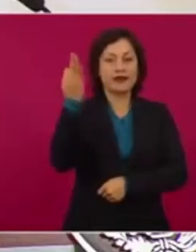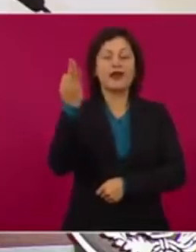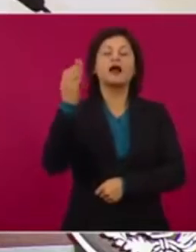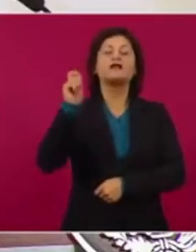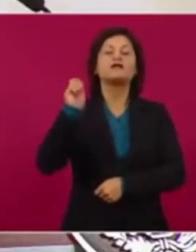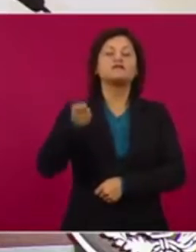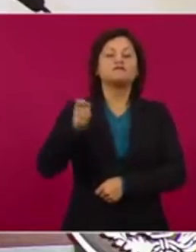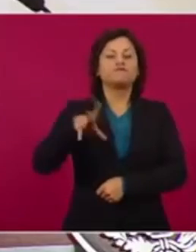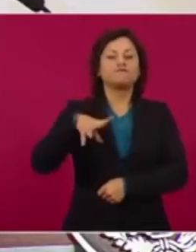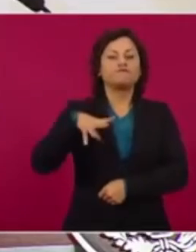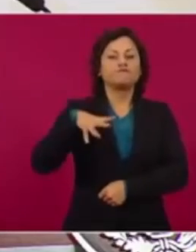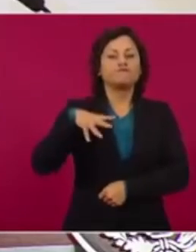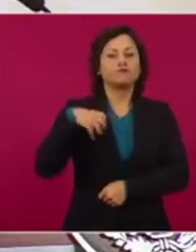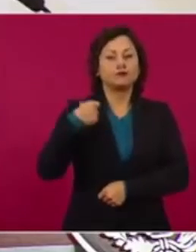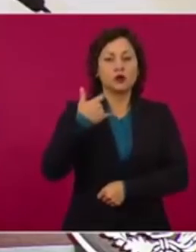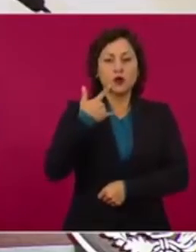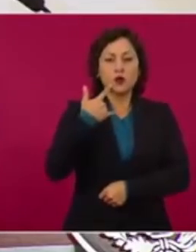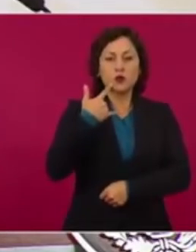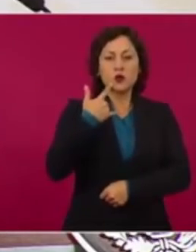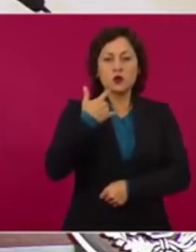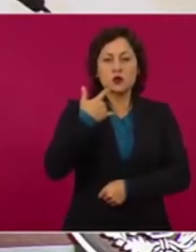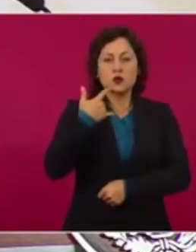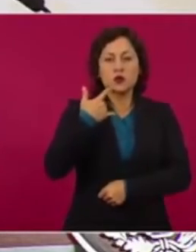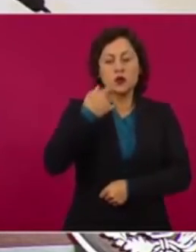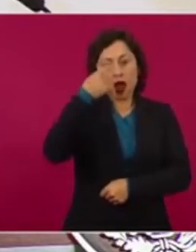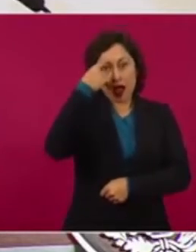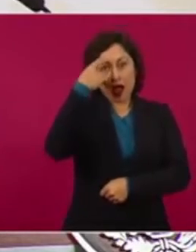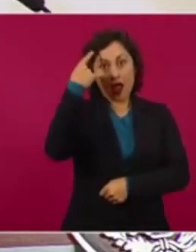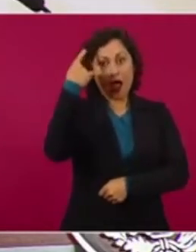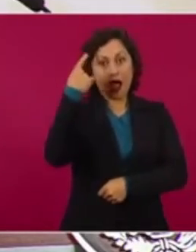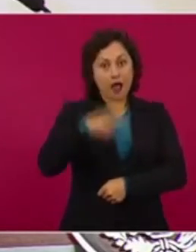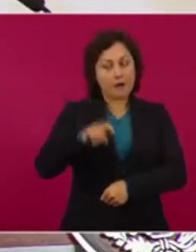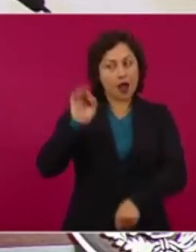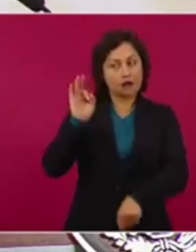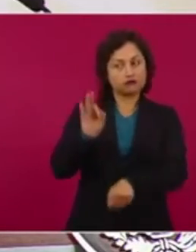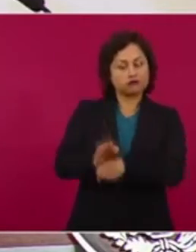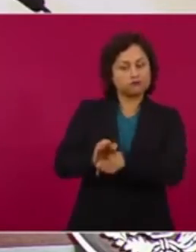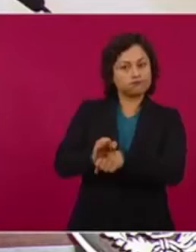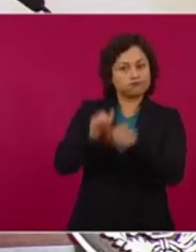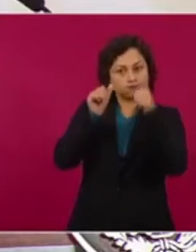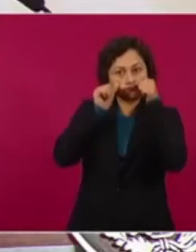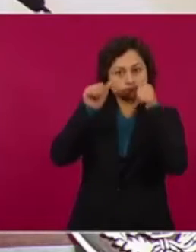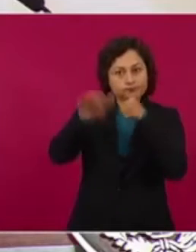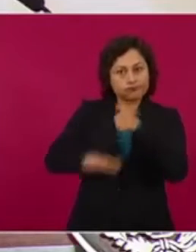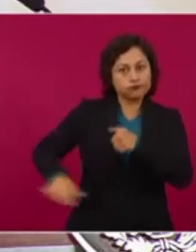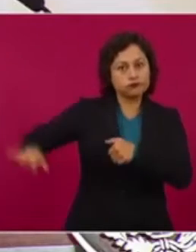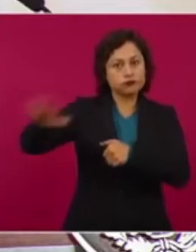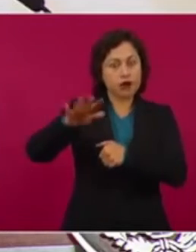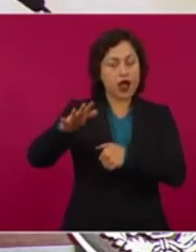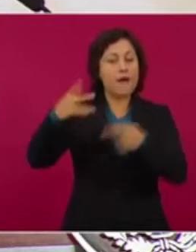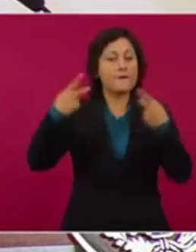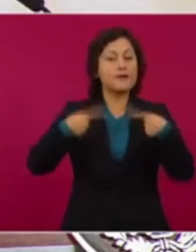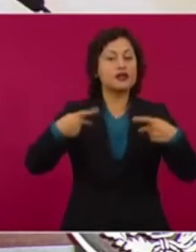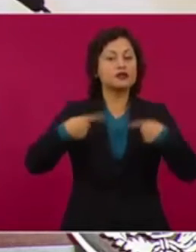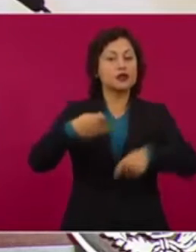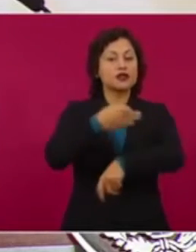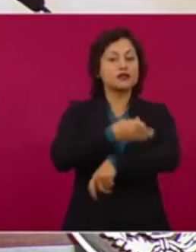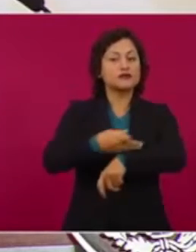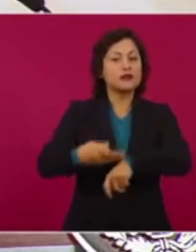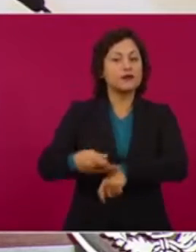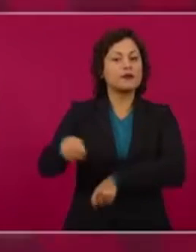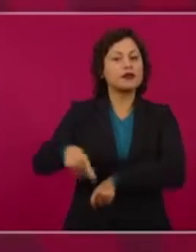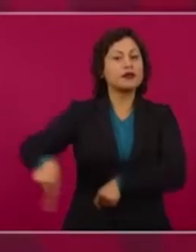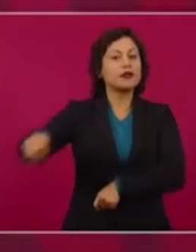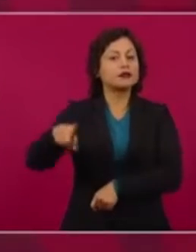brindar certeza a las familias que poseen autos irregulares de